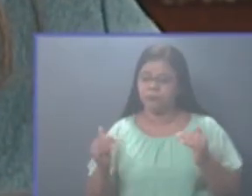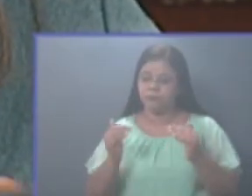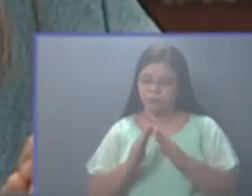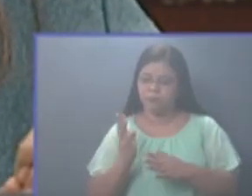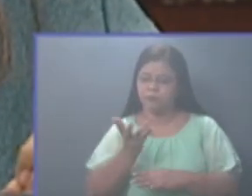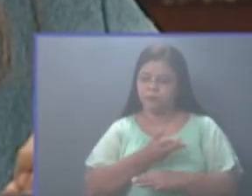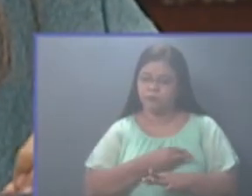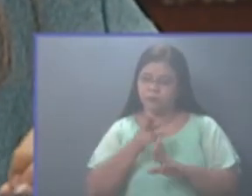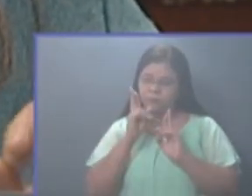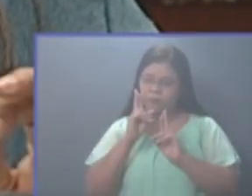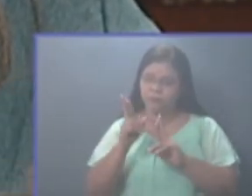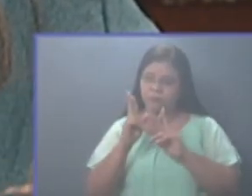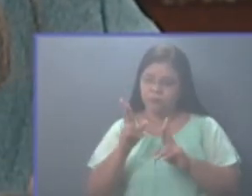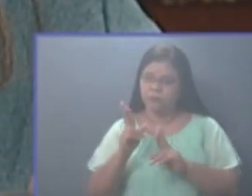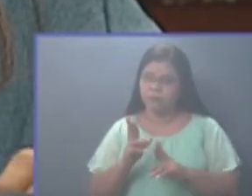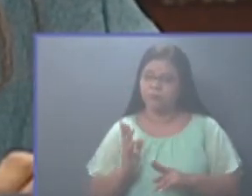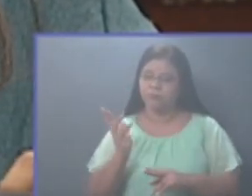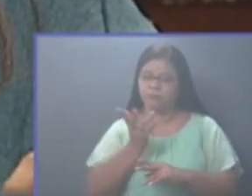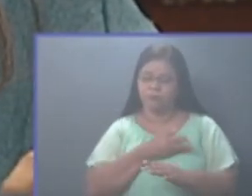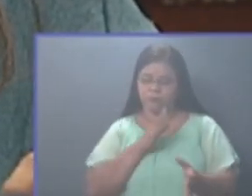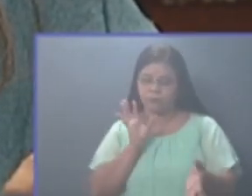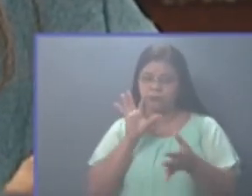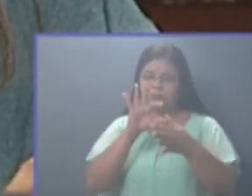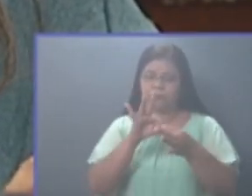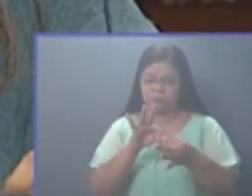esperamos nosotros que las relaciones